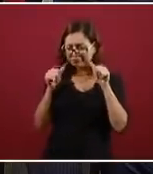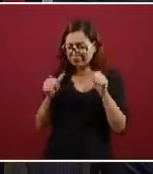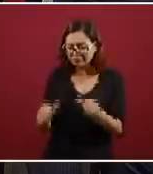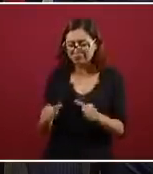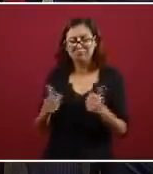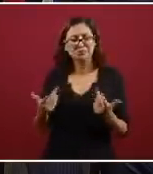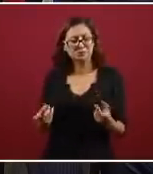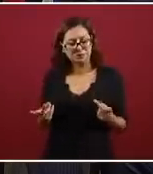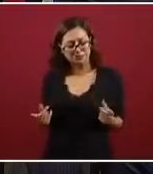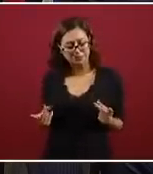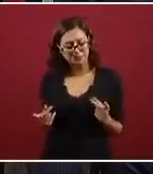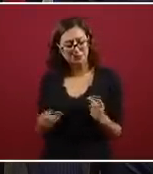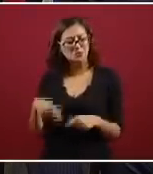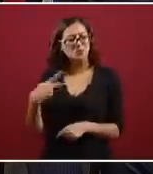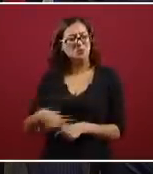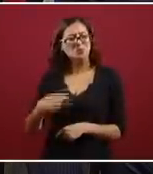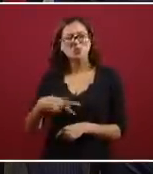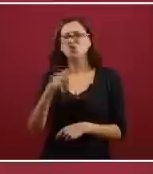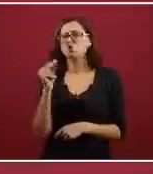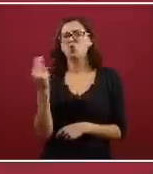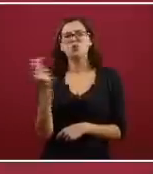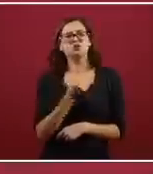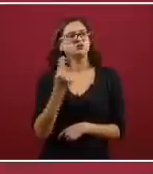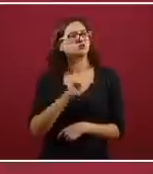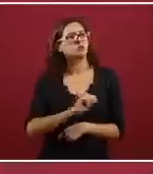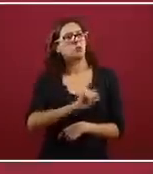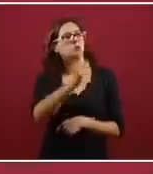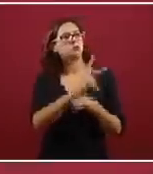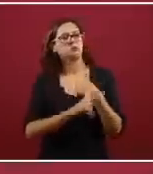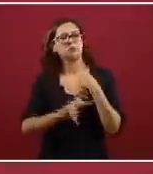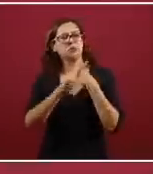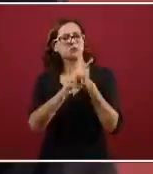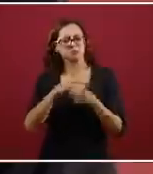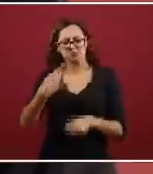y que fuésemos autosuficientes en gas.